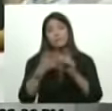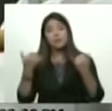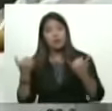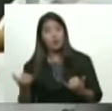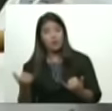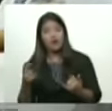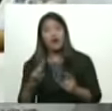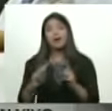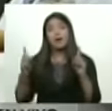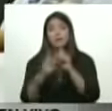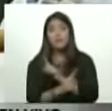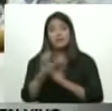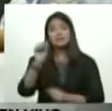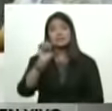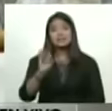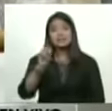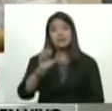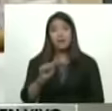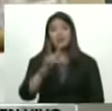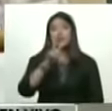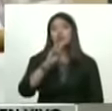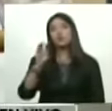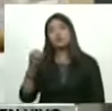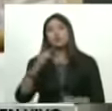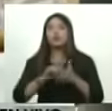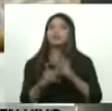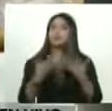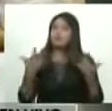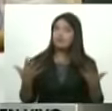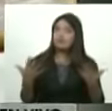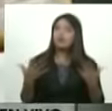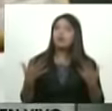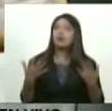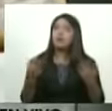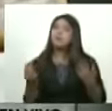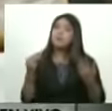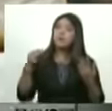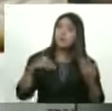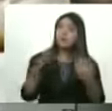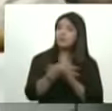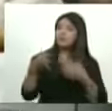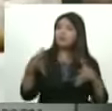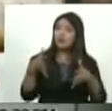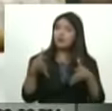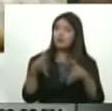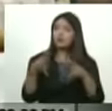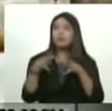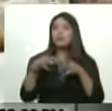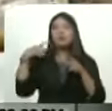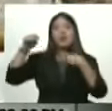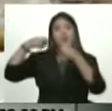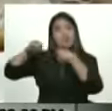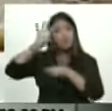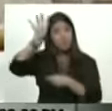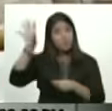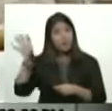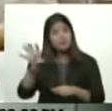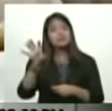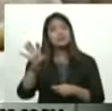a pasarlo a SIMADI es a 200 bolívares, lo que representa un excedente, una excelente ganancia para los exportadores. Entonces nos va